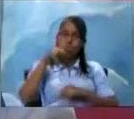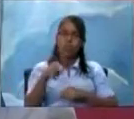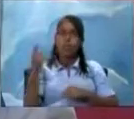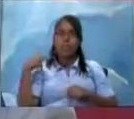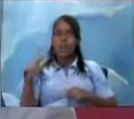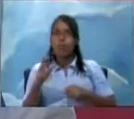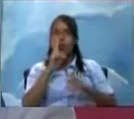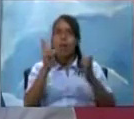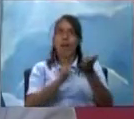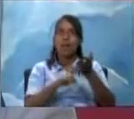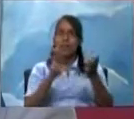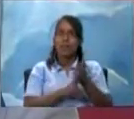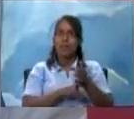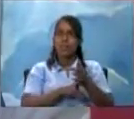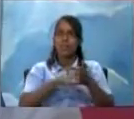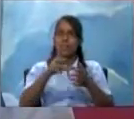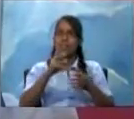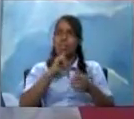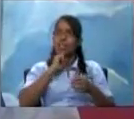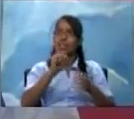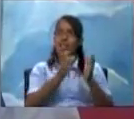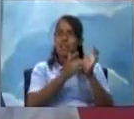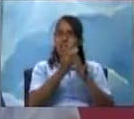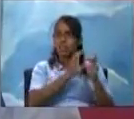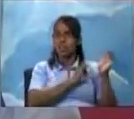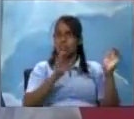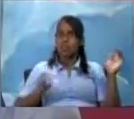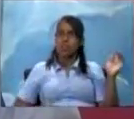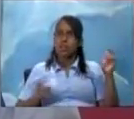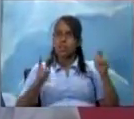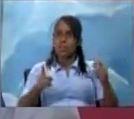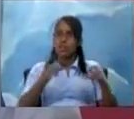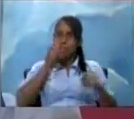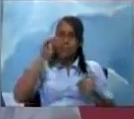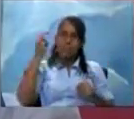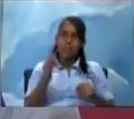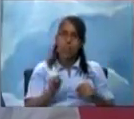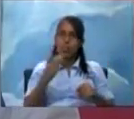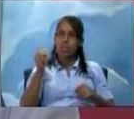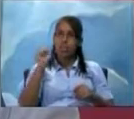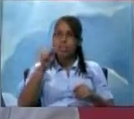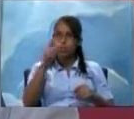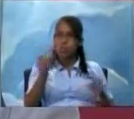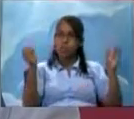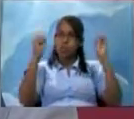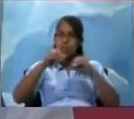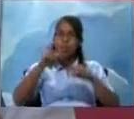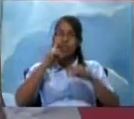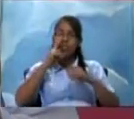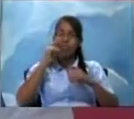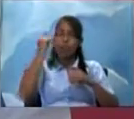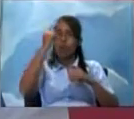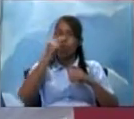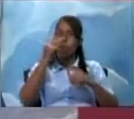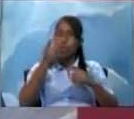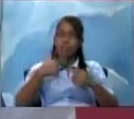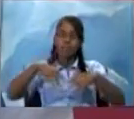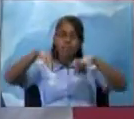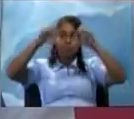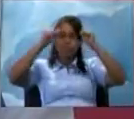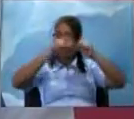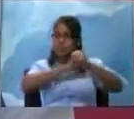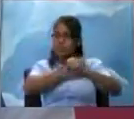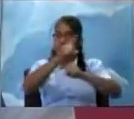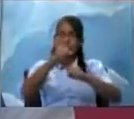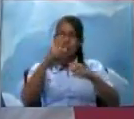nosotros tenemos la verdad, y la verdad es Jesucristo. Le aseguro que si usted pone los ojos en el autor